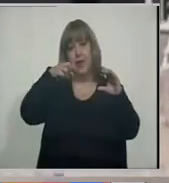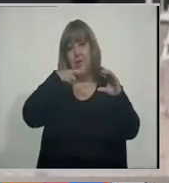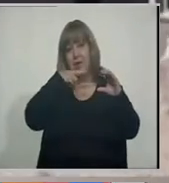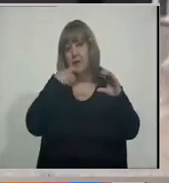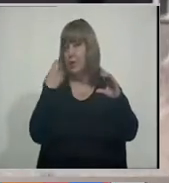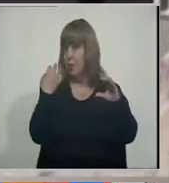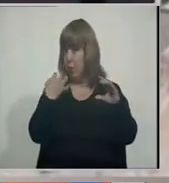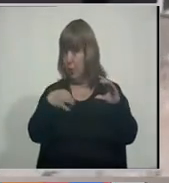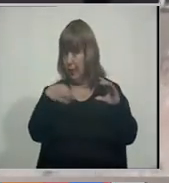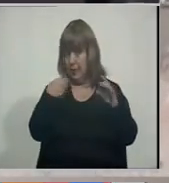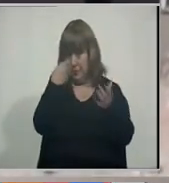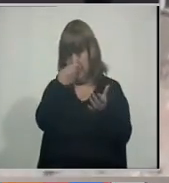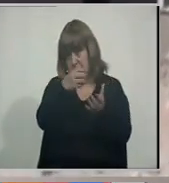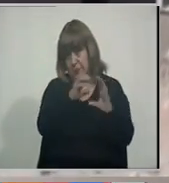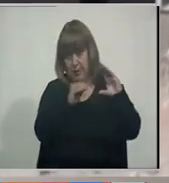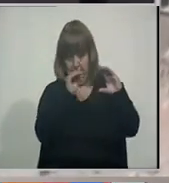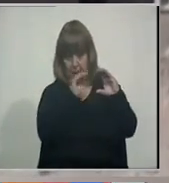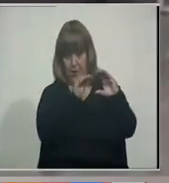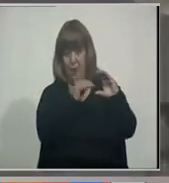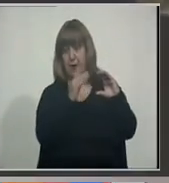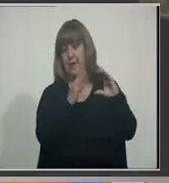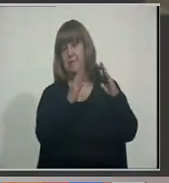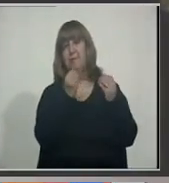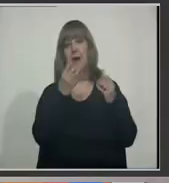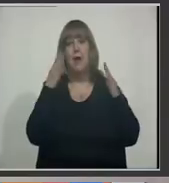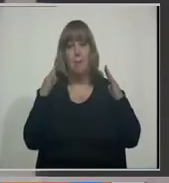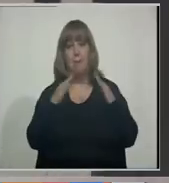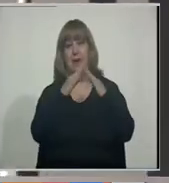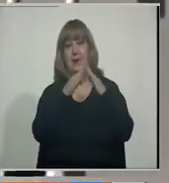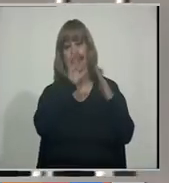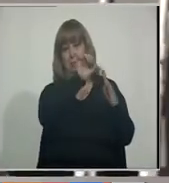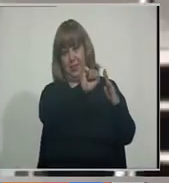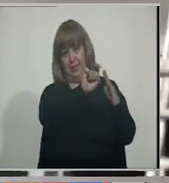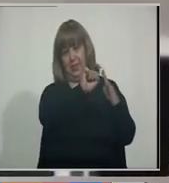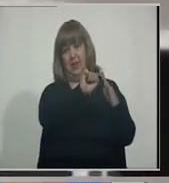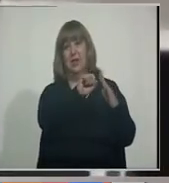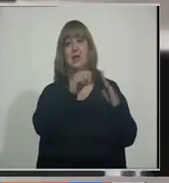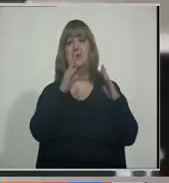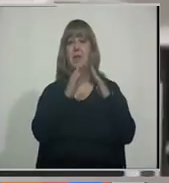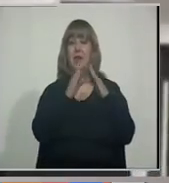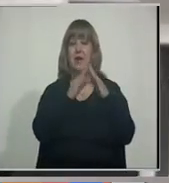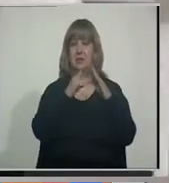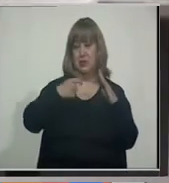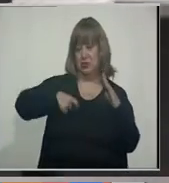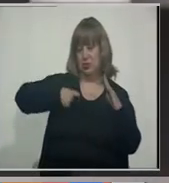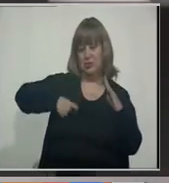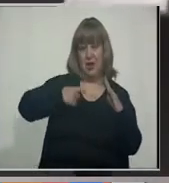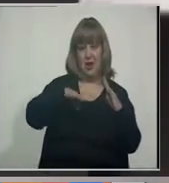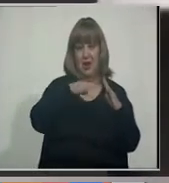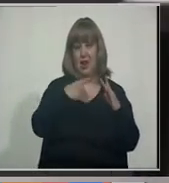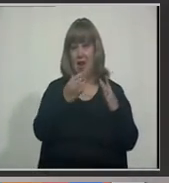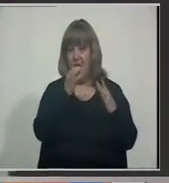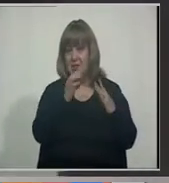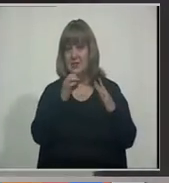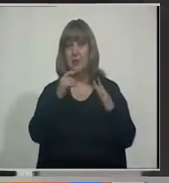Vivienda para acceder a una de las viviendas sociales? Porque así se llaman, viviendas sociales, cuando son construidas por un organismo